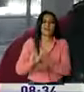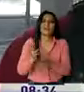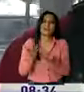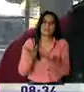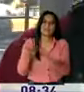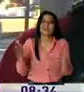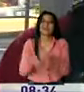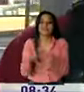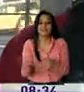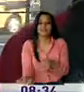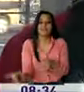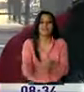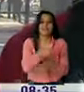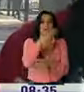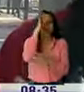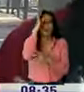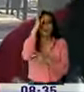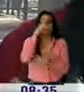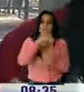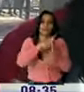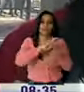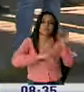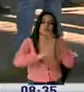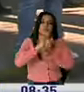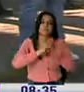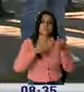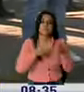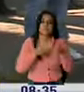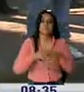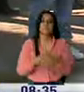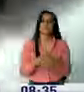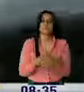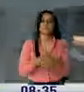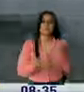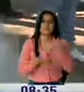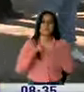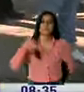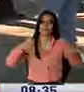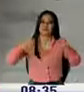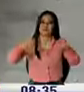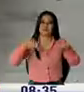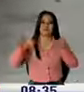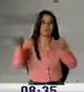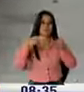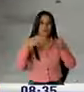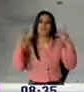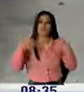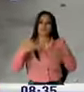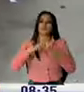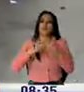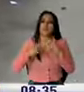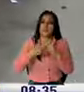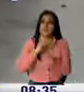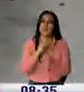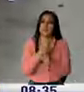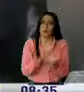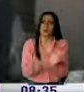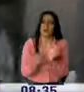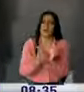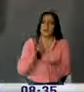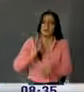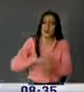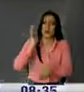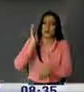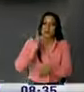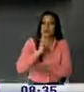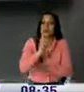de salud para sus correspondientes estudios. Para los transeúntes cotidianos del sitio, el problema puede volverse a suscitar, pues a decir de su